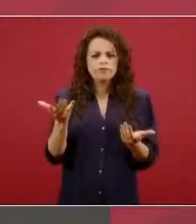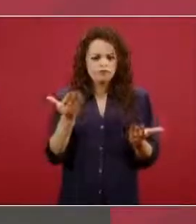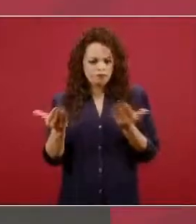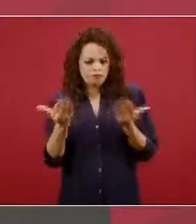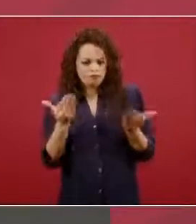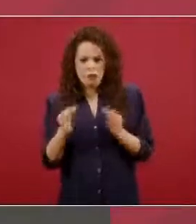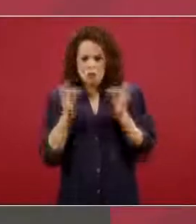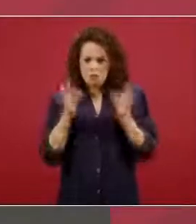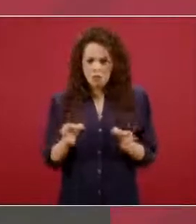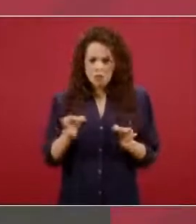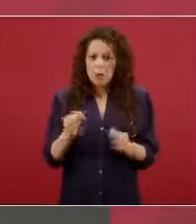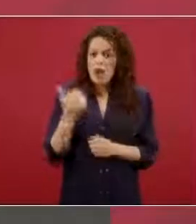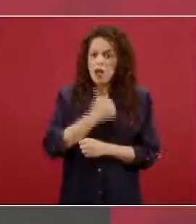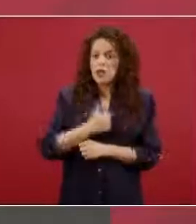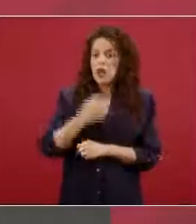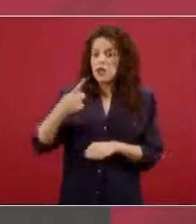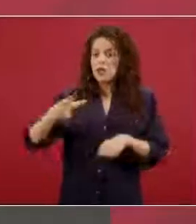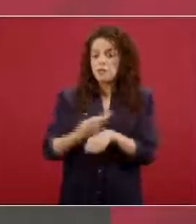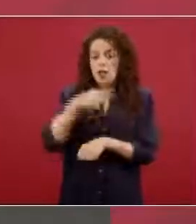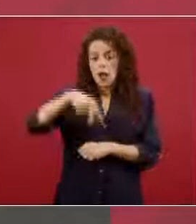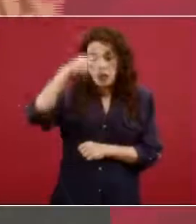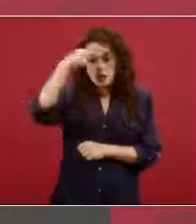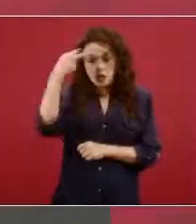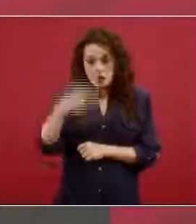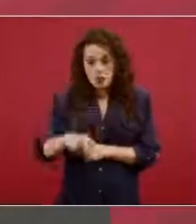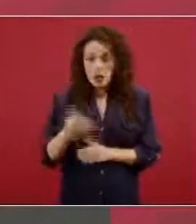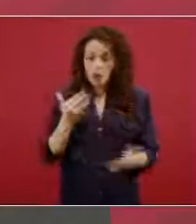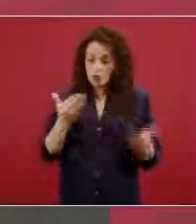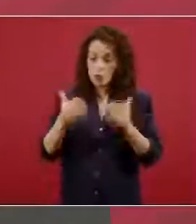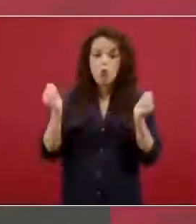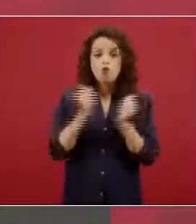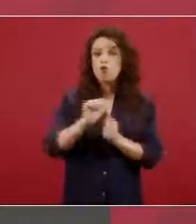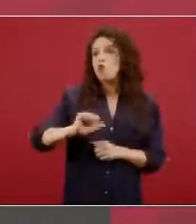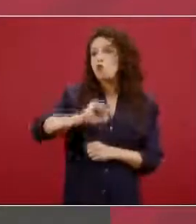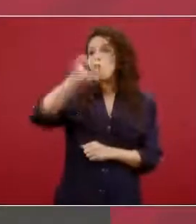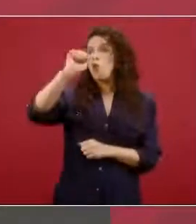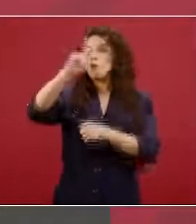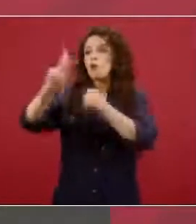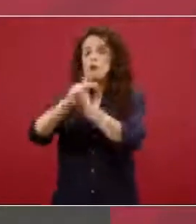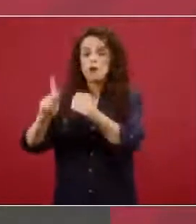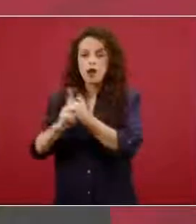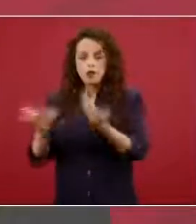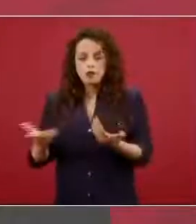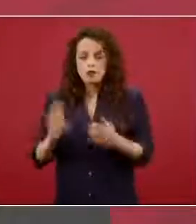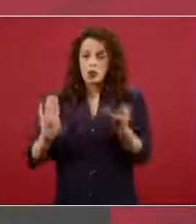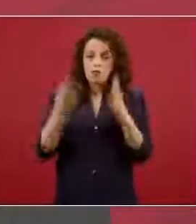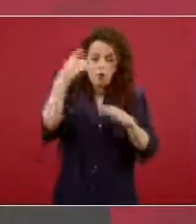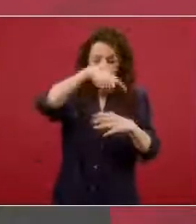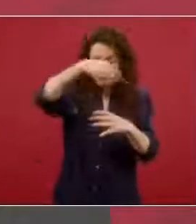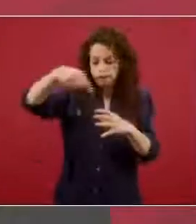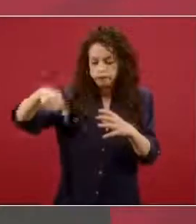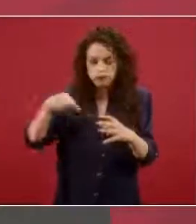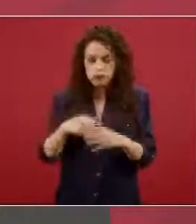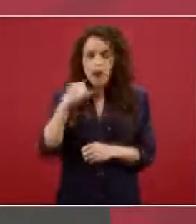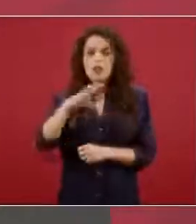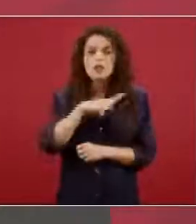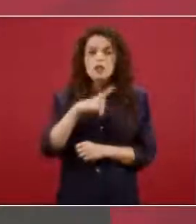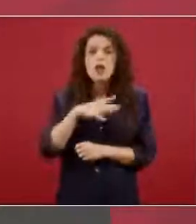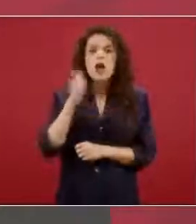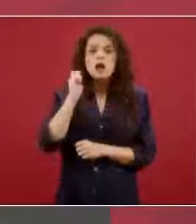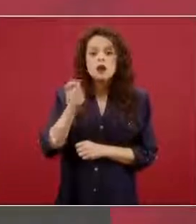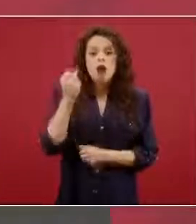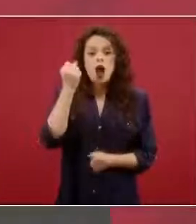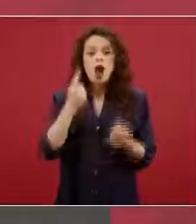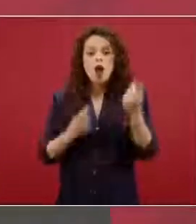que ocurren en México, contrastando lo que ocurre en México con lo que ocurre en otras partes del mundo y destacando algunas de las